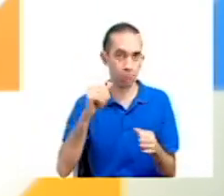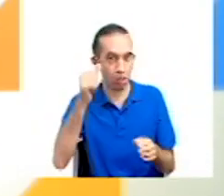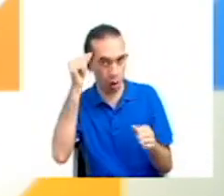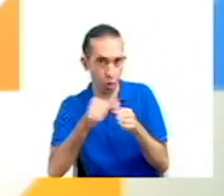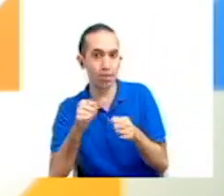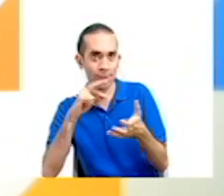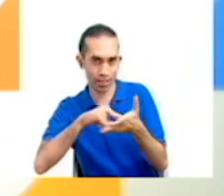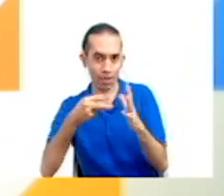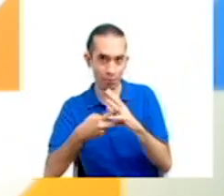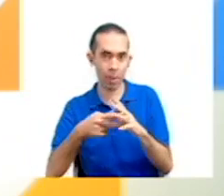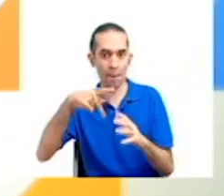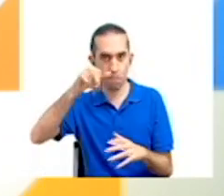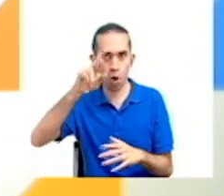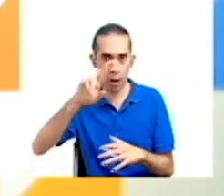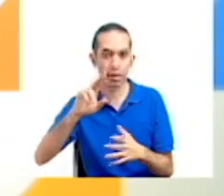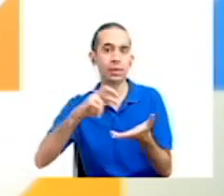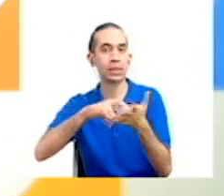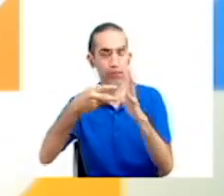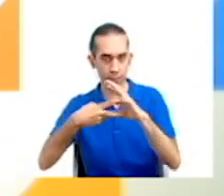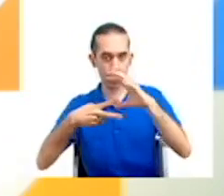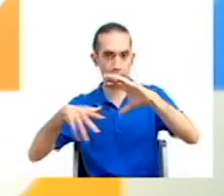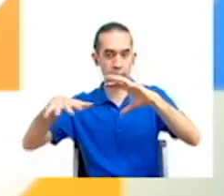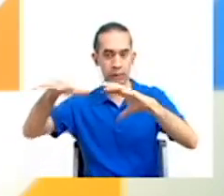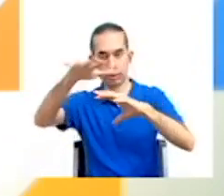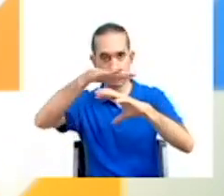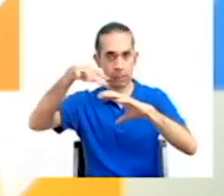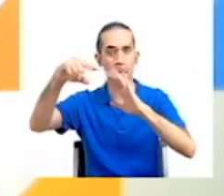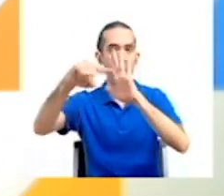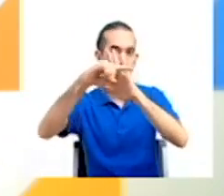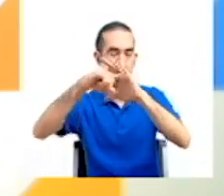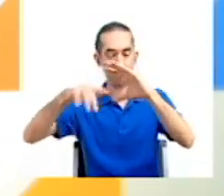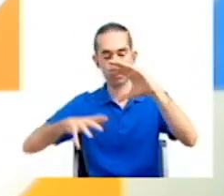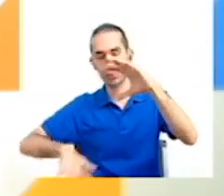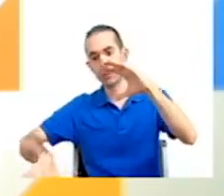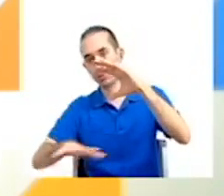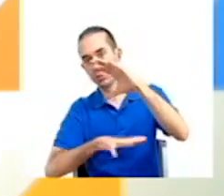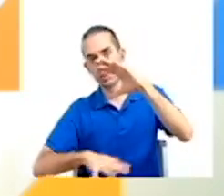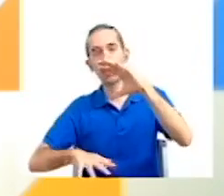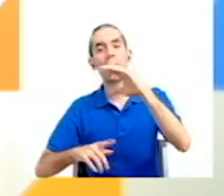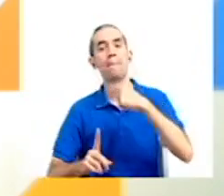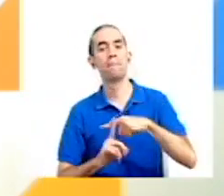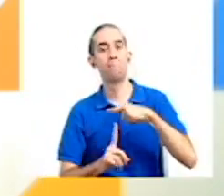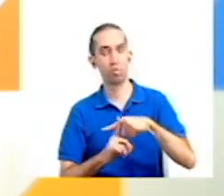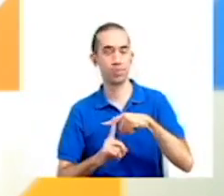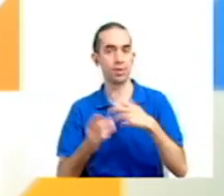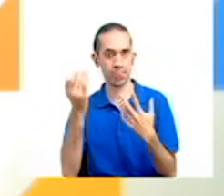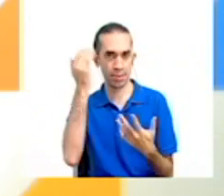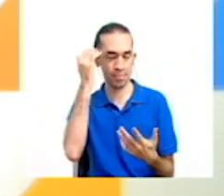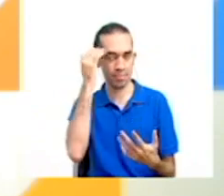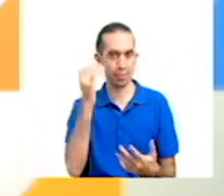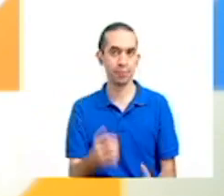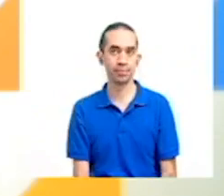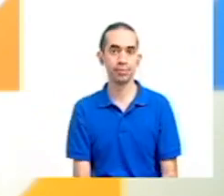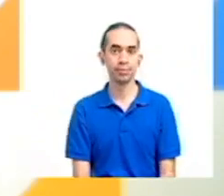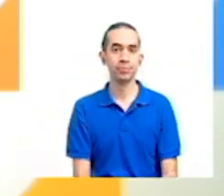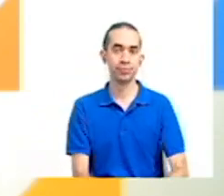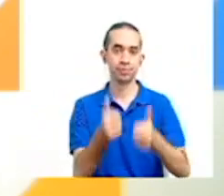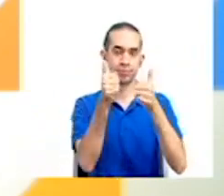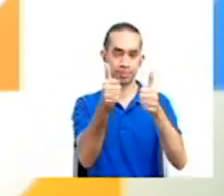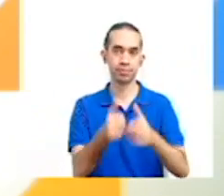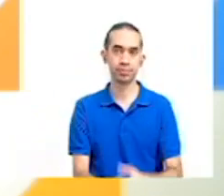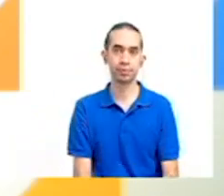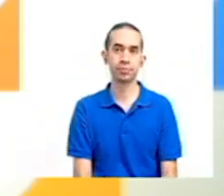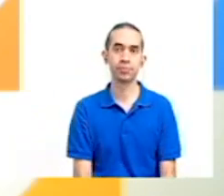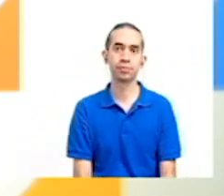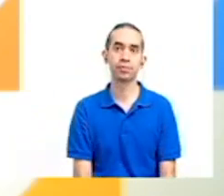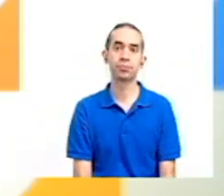una parte más positiva. Y en este caso, esta es la parte negativa y esta es la parte positiva. Muy bien.